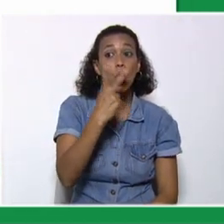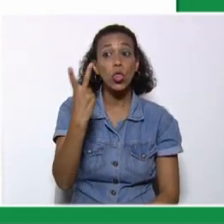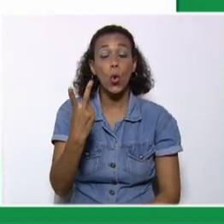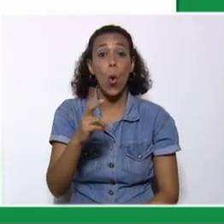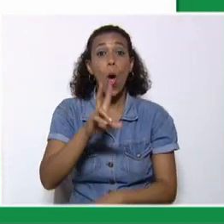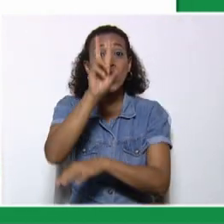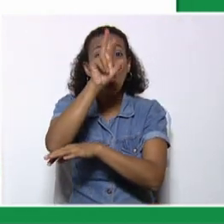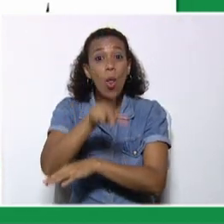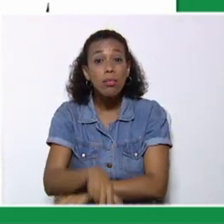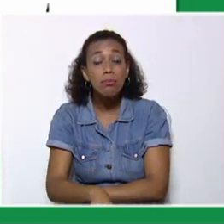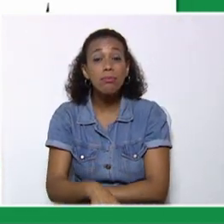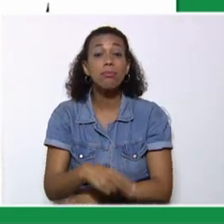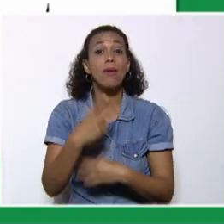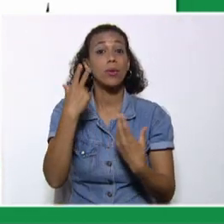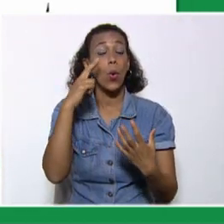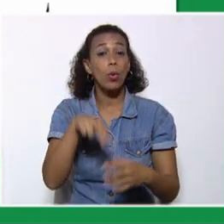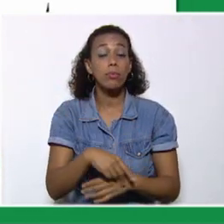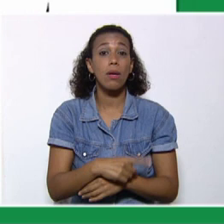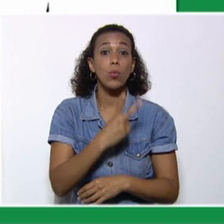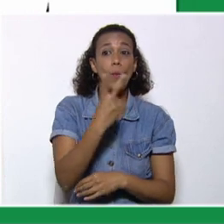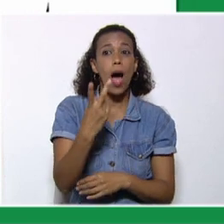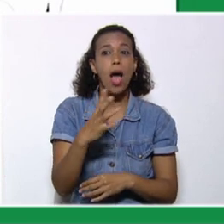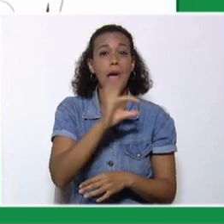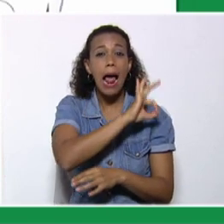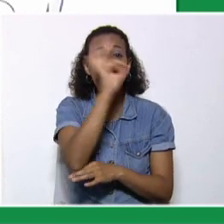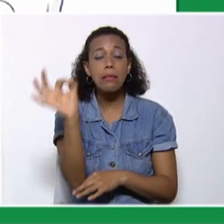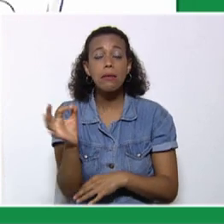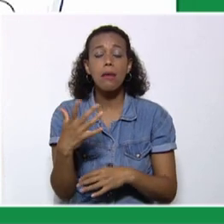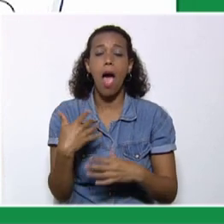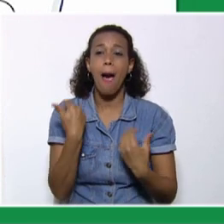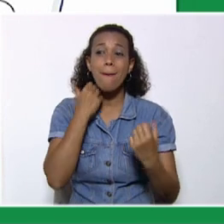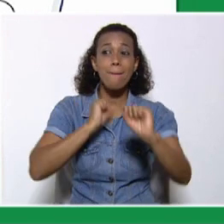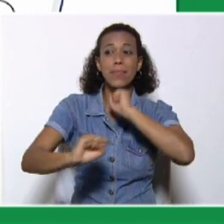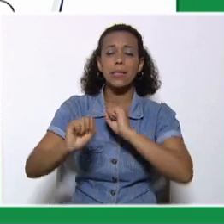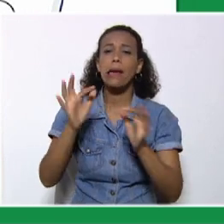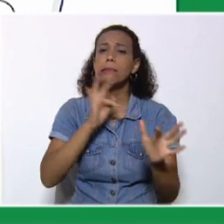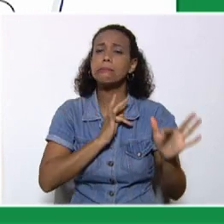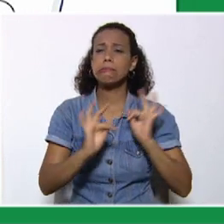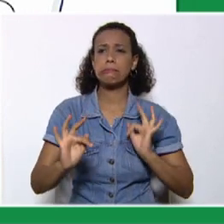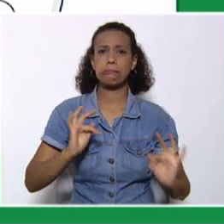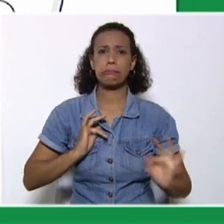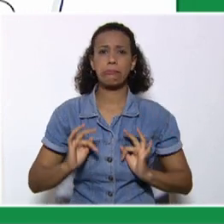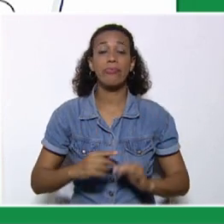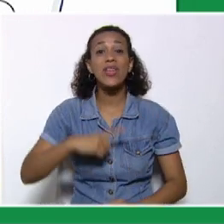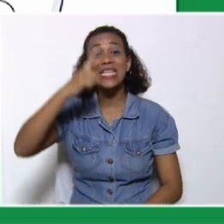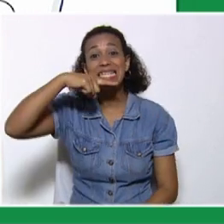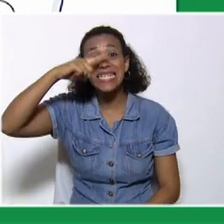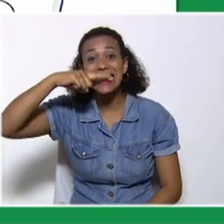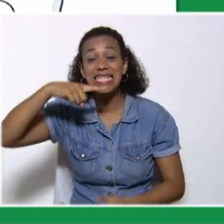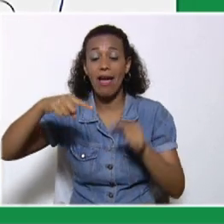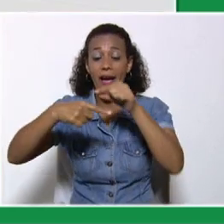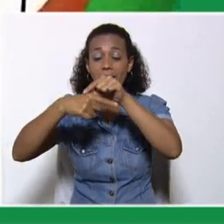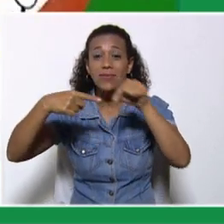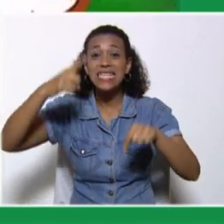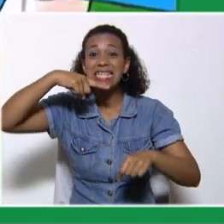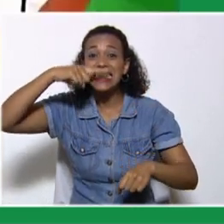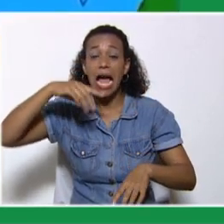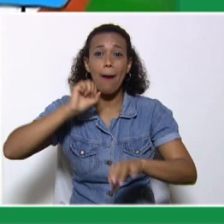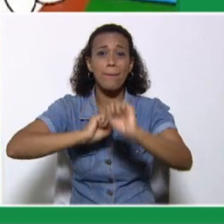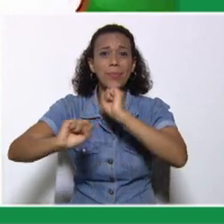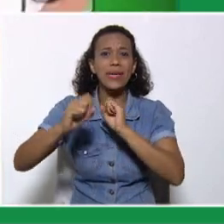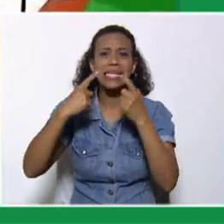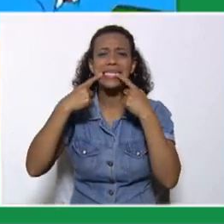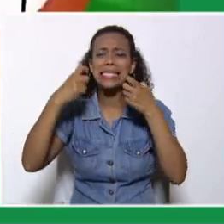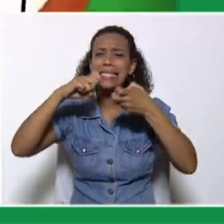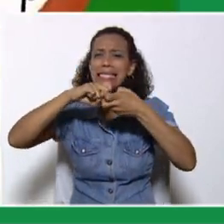1 a 2 baños diarios. Es importante para evitar los gérmenes y enfermedades. Los dientes. Ayudará a prevenir